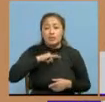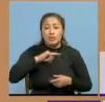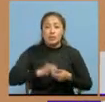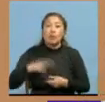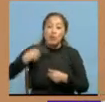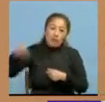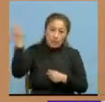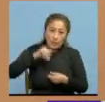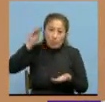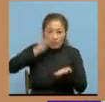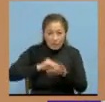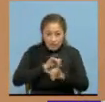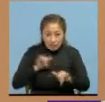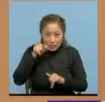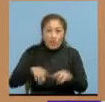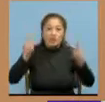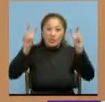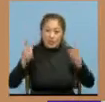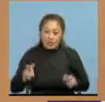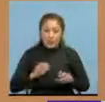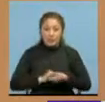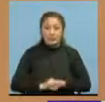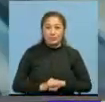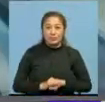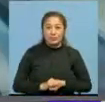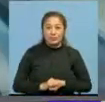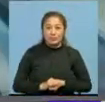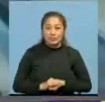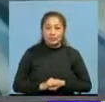Jujuy. Enseguida seguimos hablando de más temas que nos interesan.